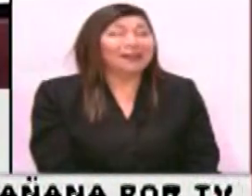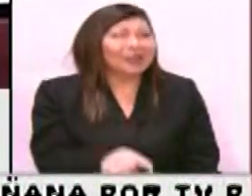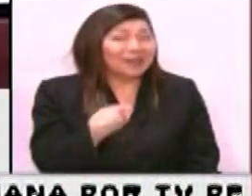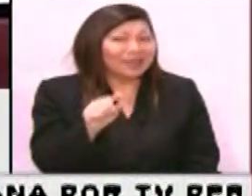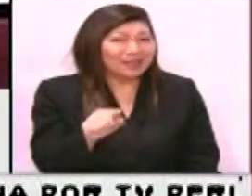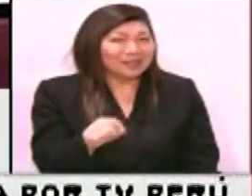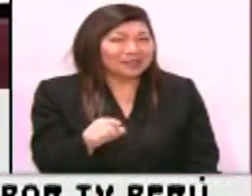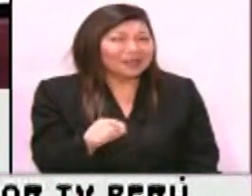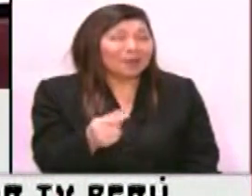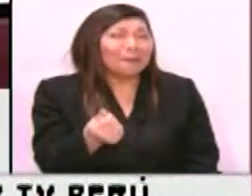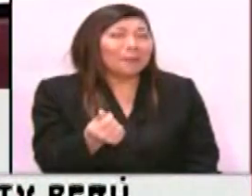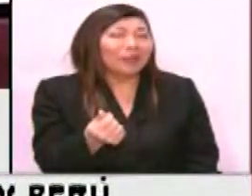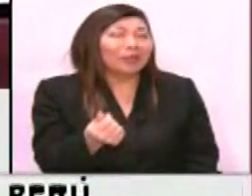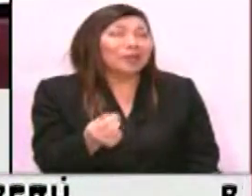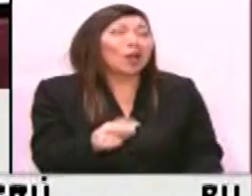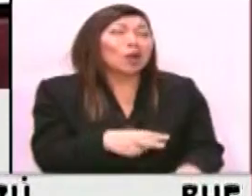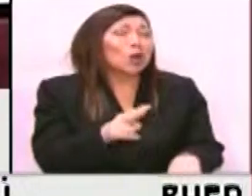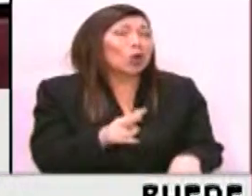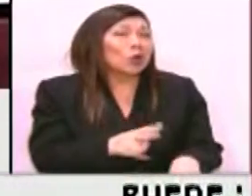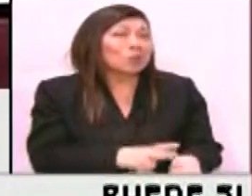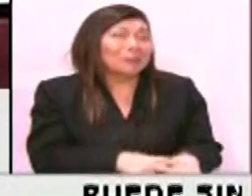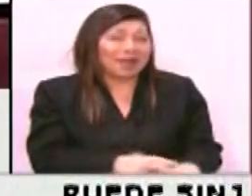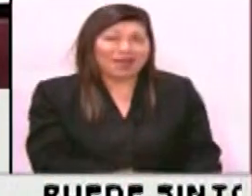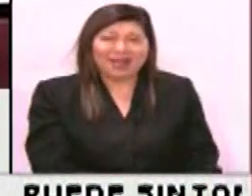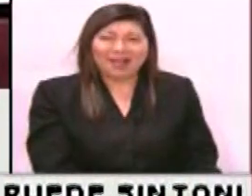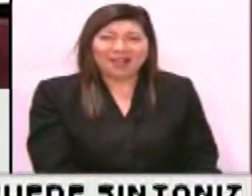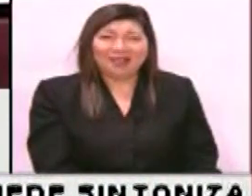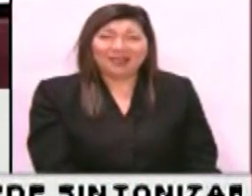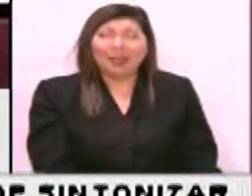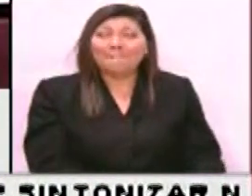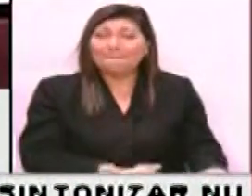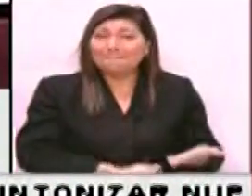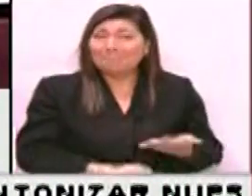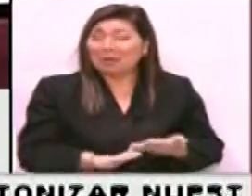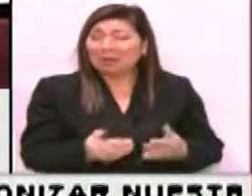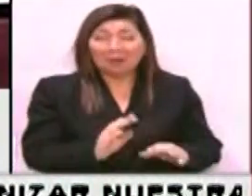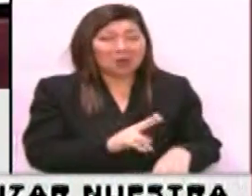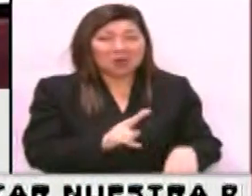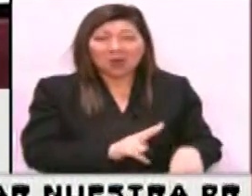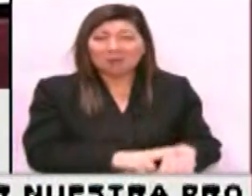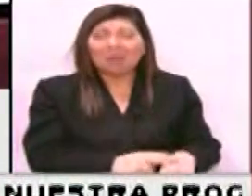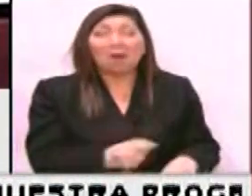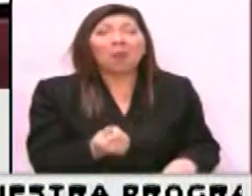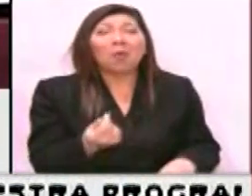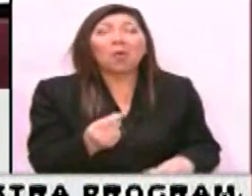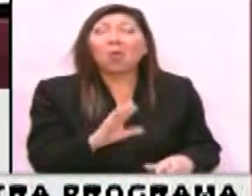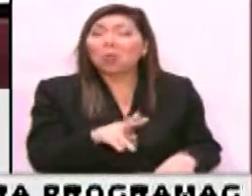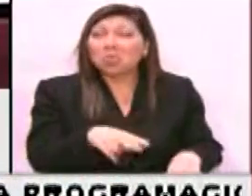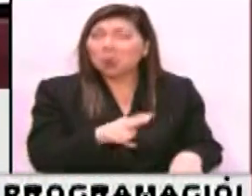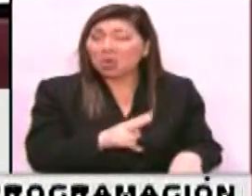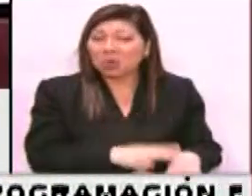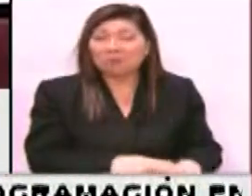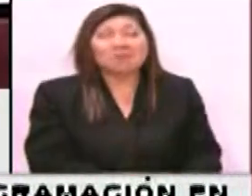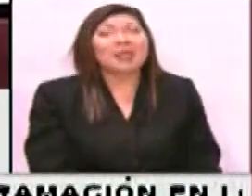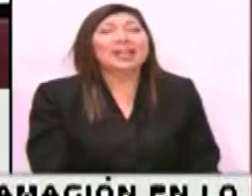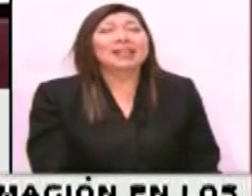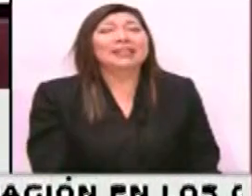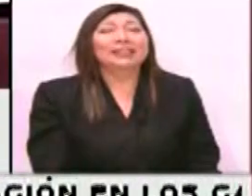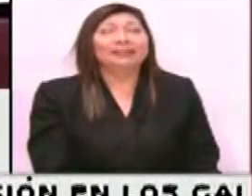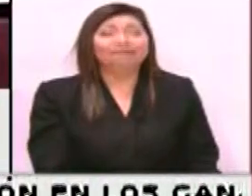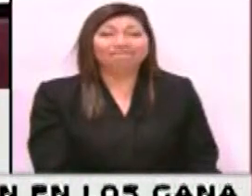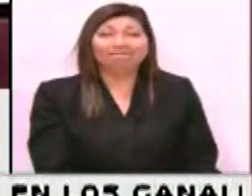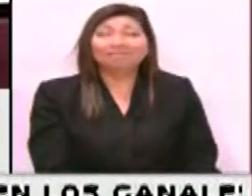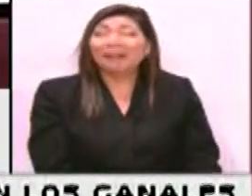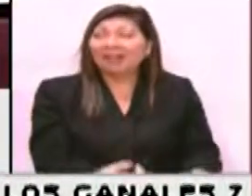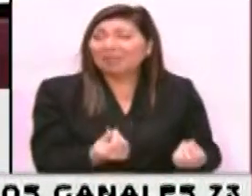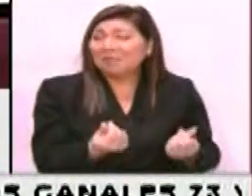es moneda corriente, corriente en el mercado financiero. Moneda común en este tipo